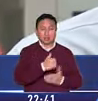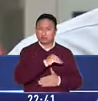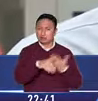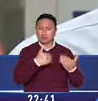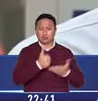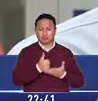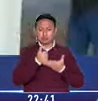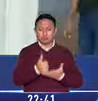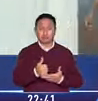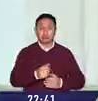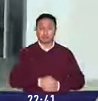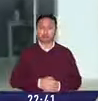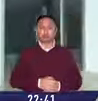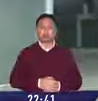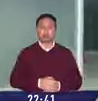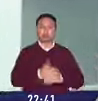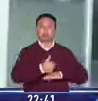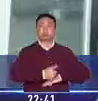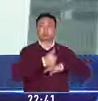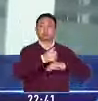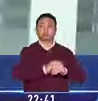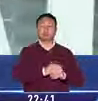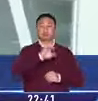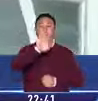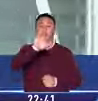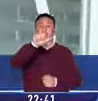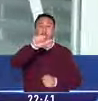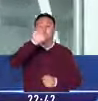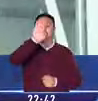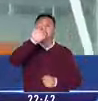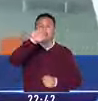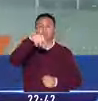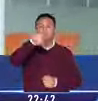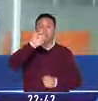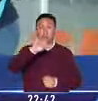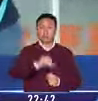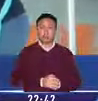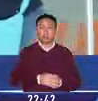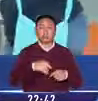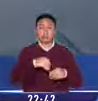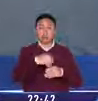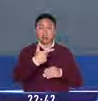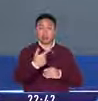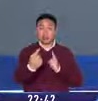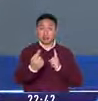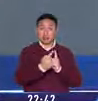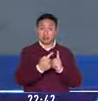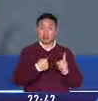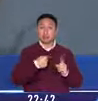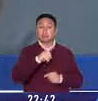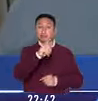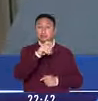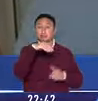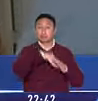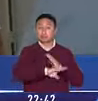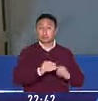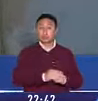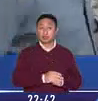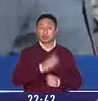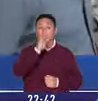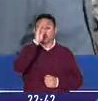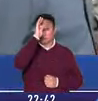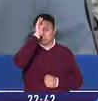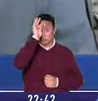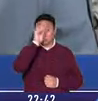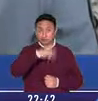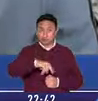lo que tienen que recibir. El gobernador Francesco Tabaqui estuvo en consulta externa, consultorios y el área de